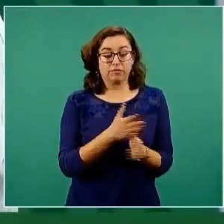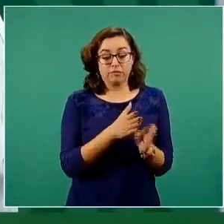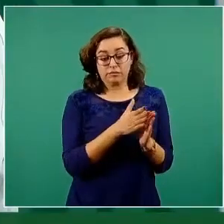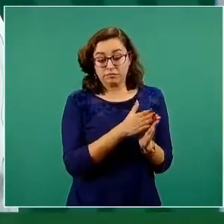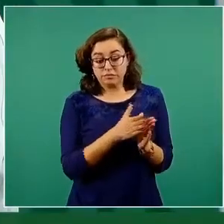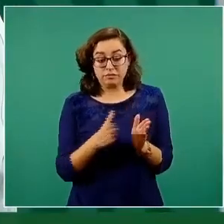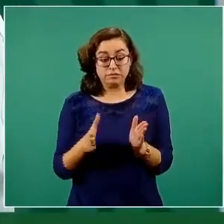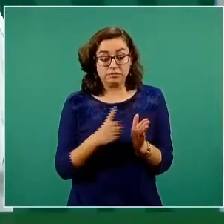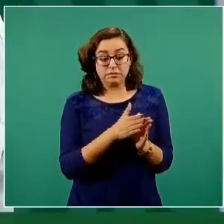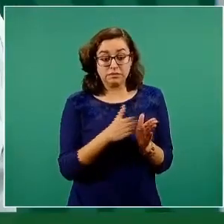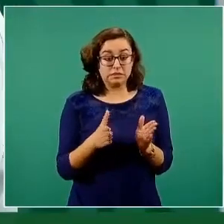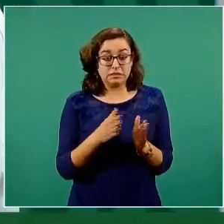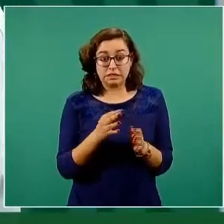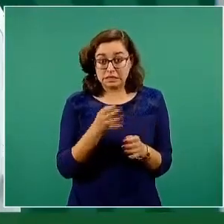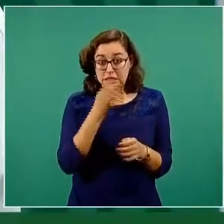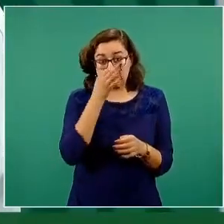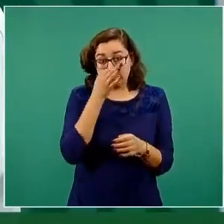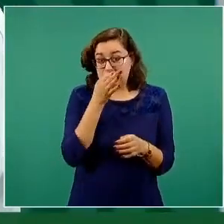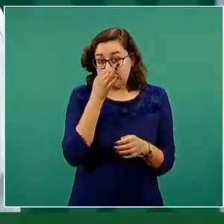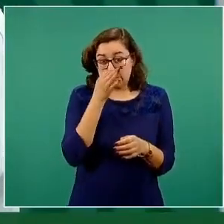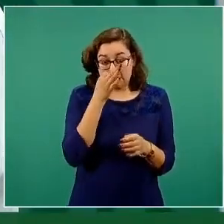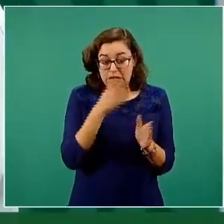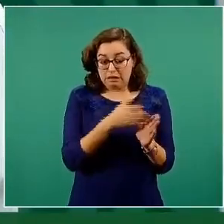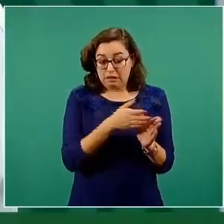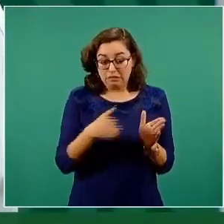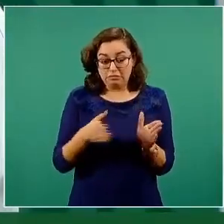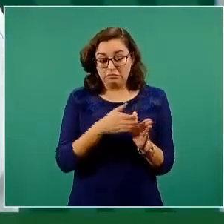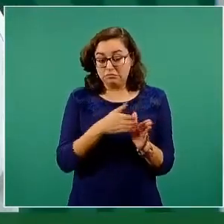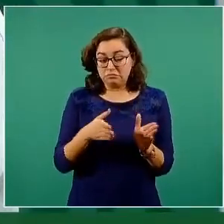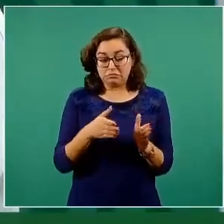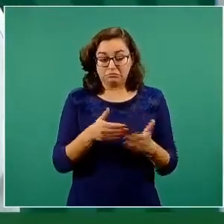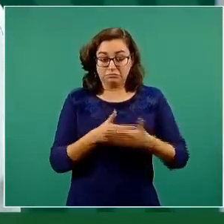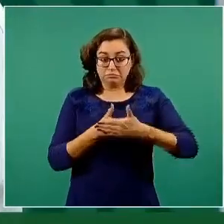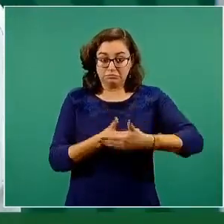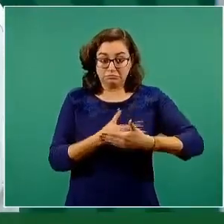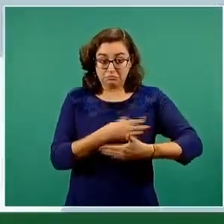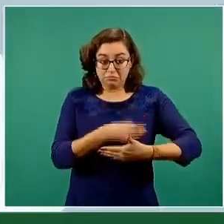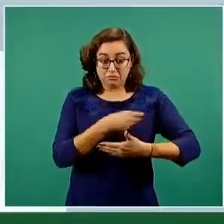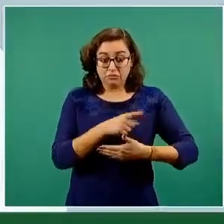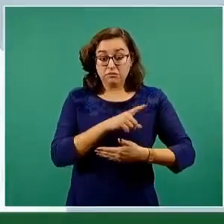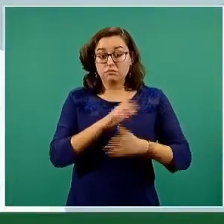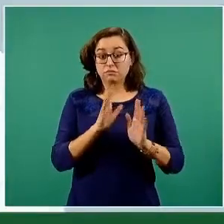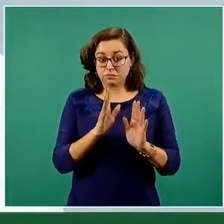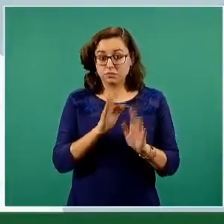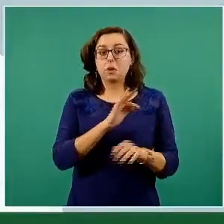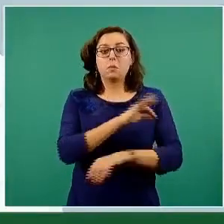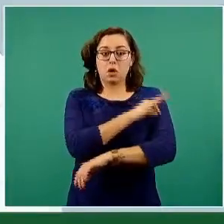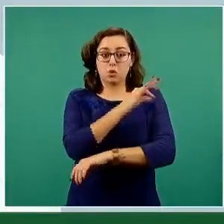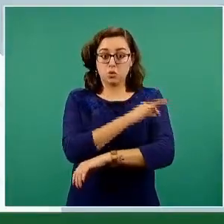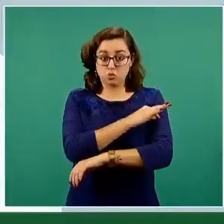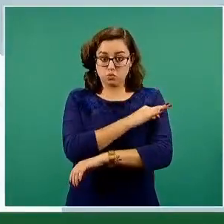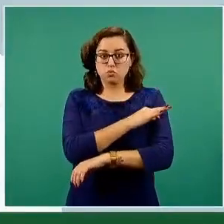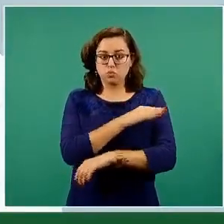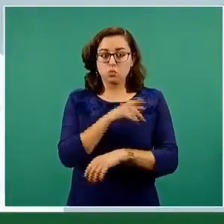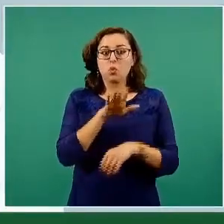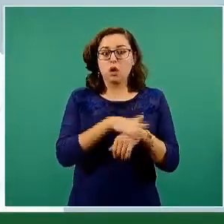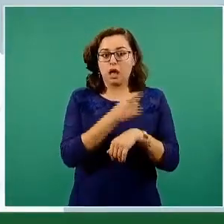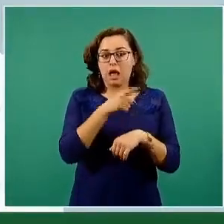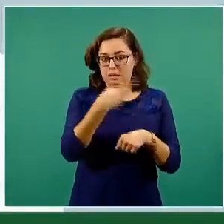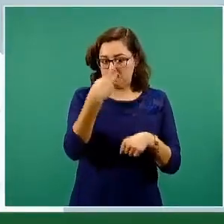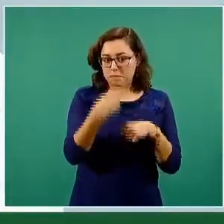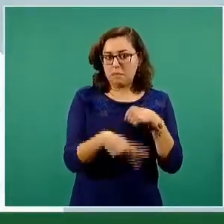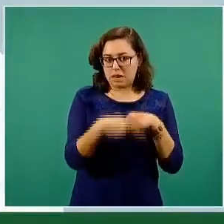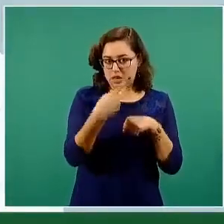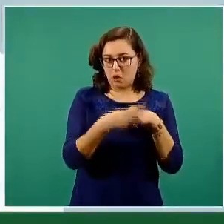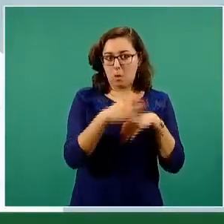de complicación, ya es una mujer que no estaría en este riesgo aumentado, y por